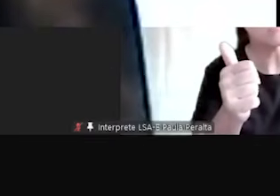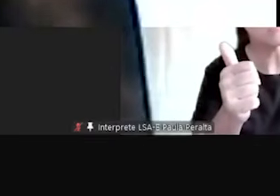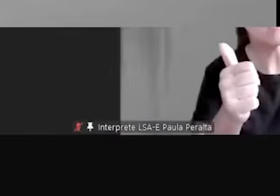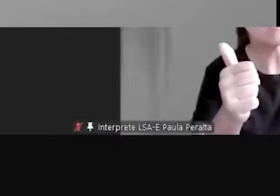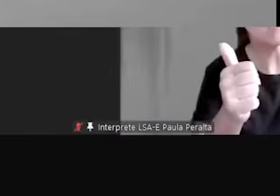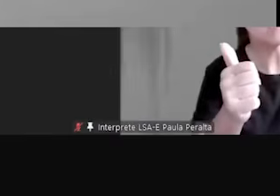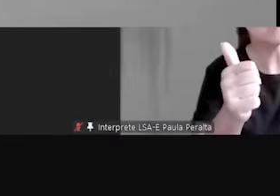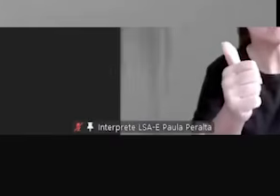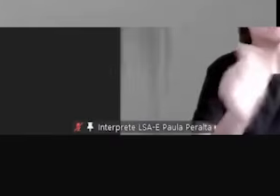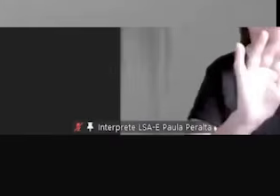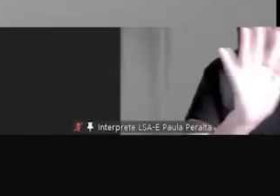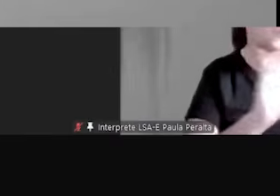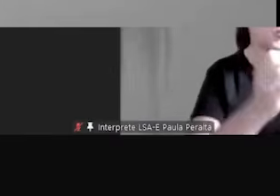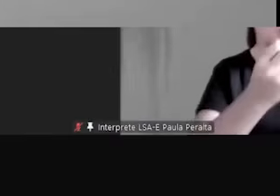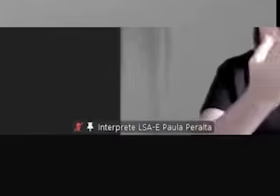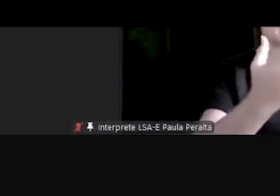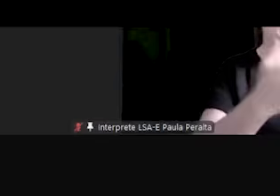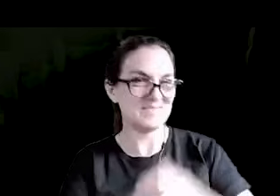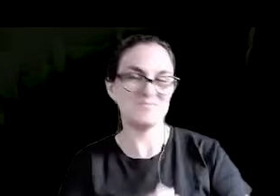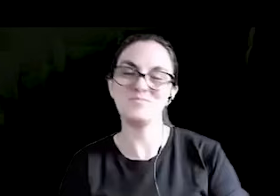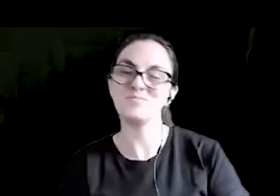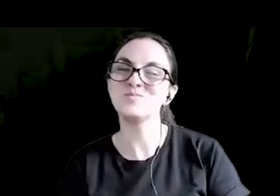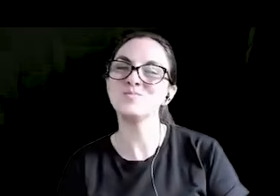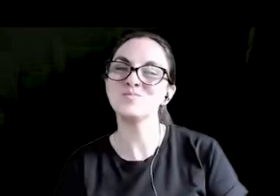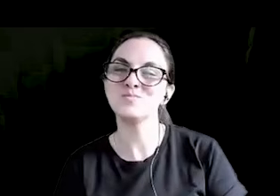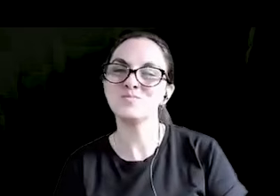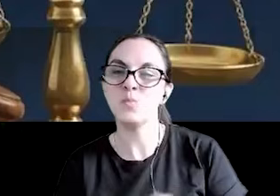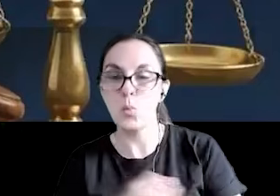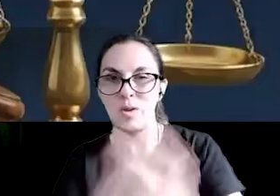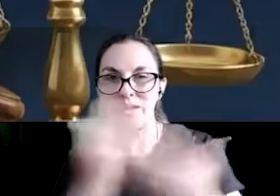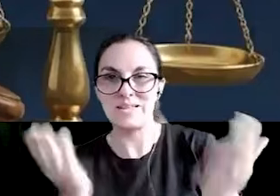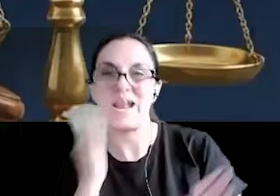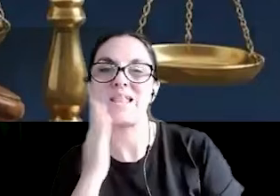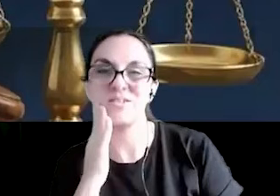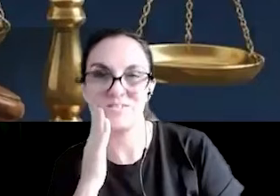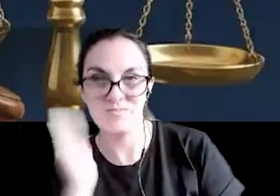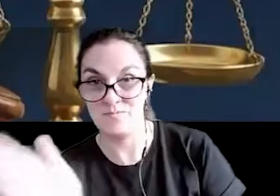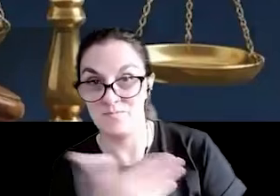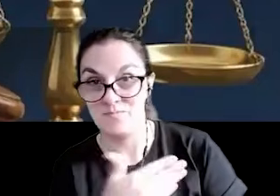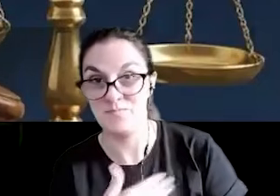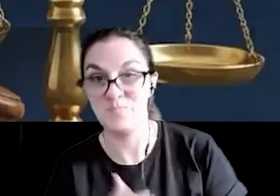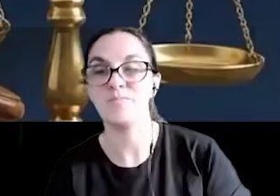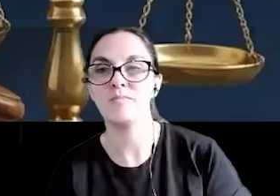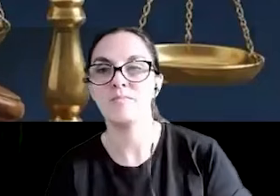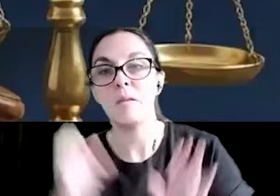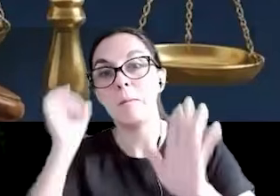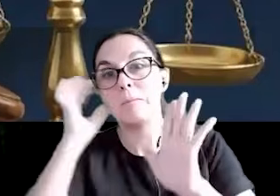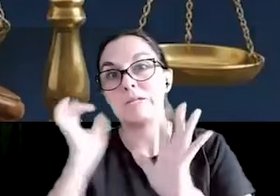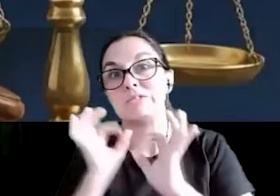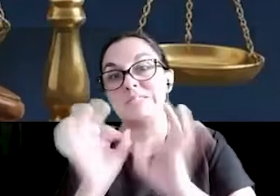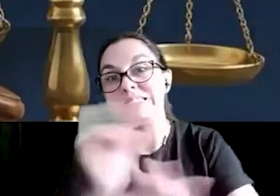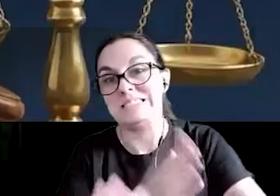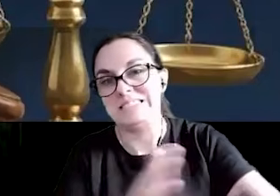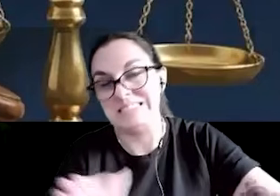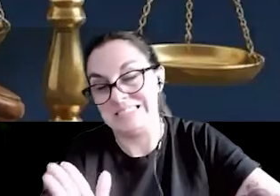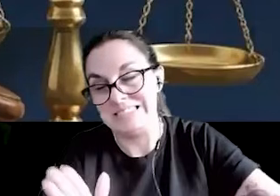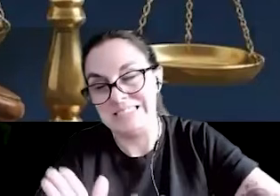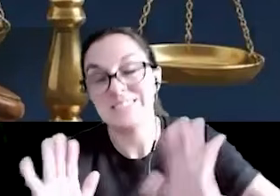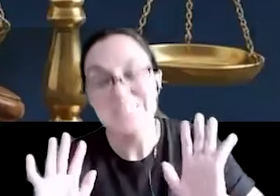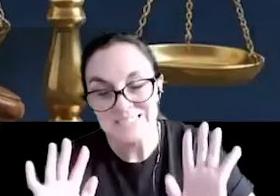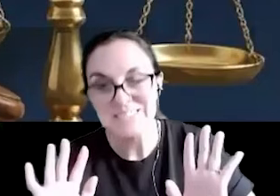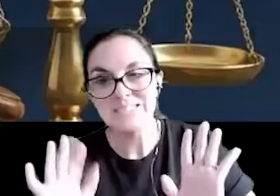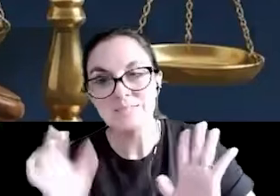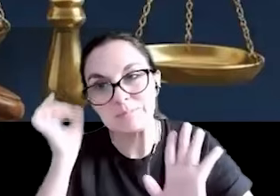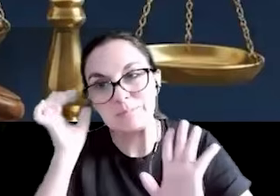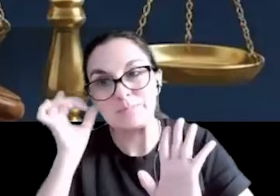¿Qué tal, Claudia? ¿Cómo va? Buenas tardes a todos. Disculpas por haber llegado un poco tarde, pero bueno, para